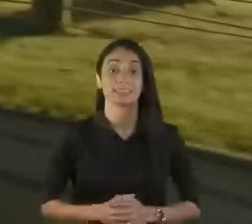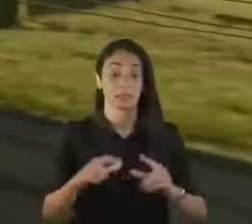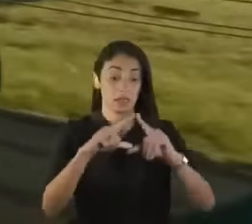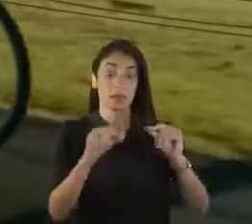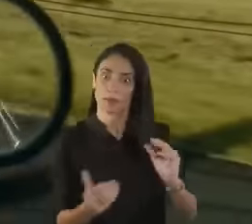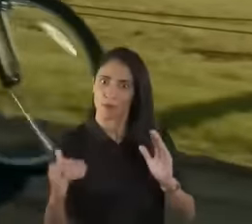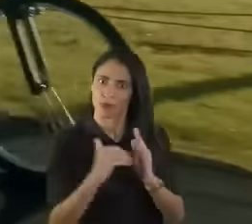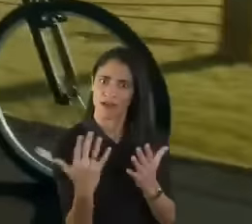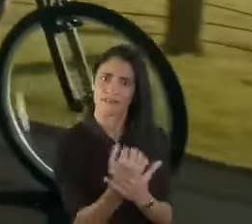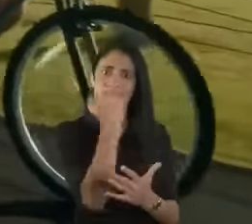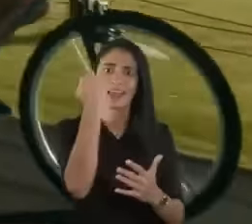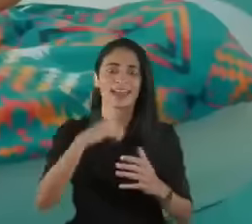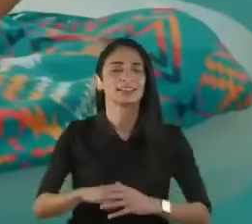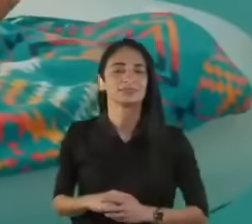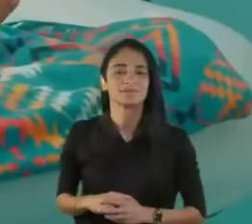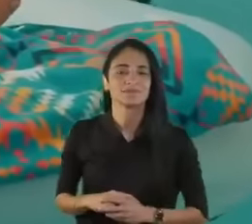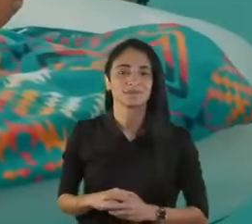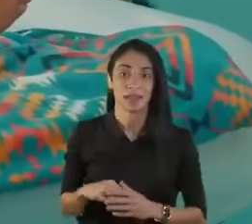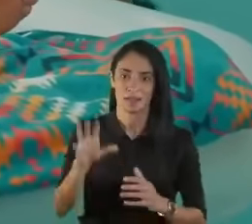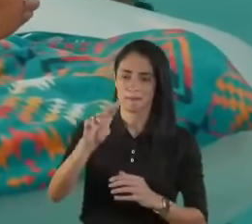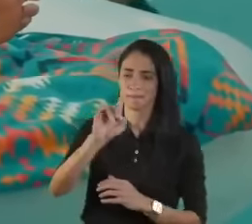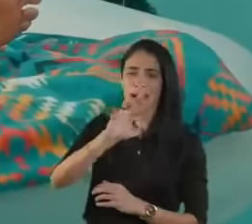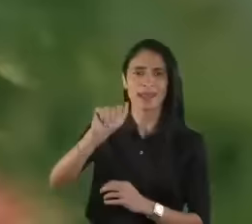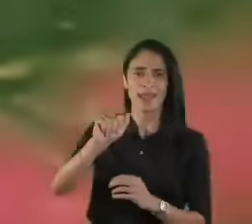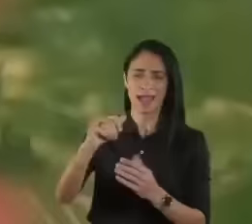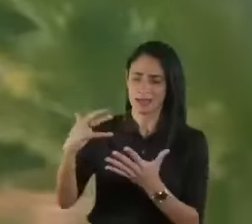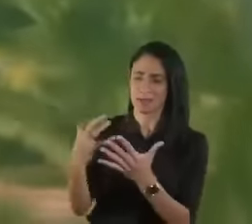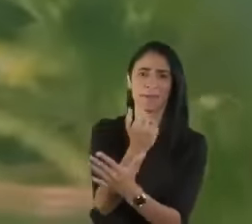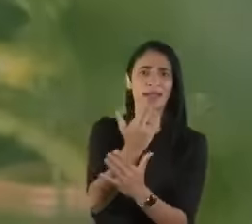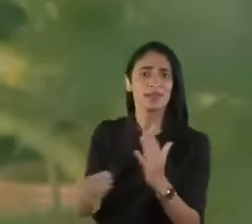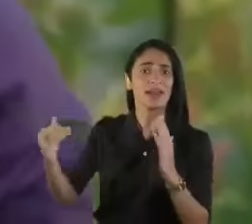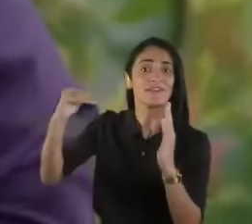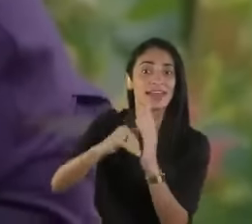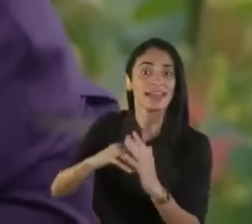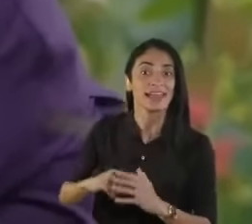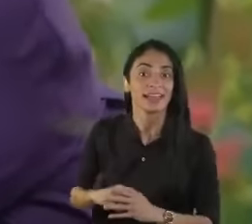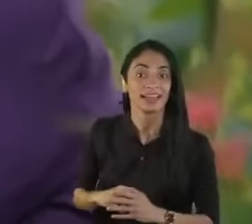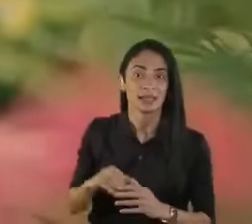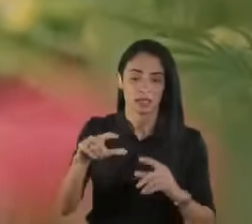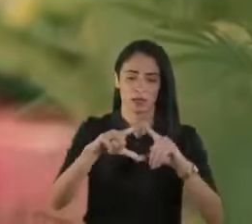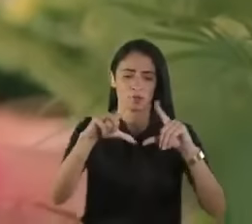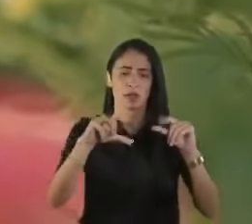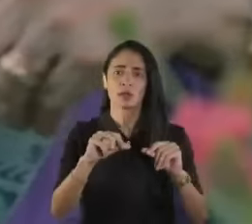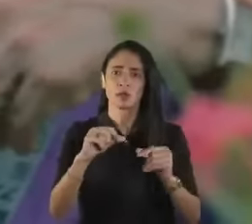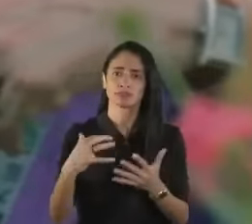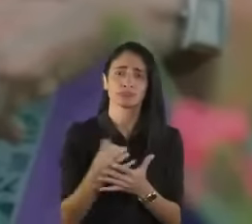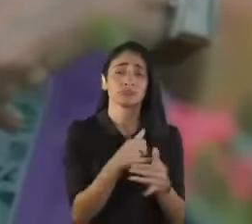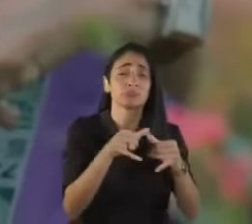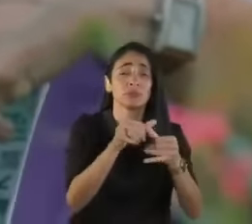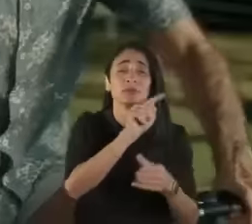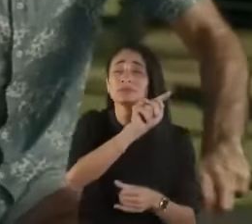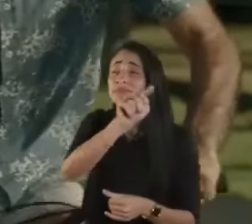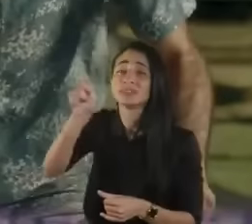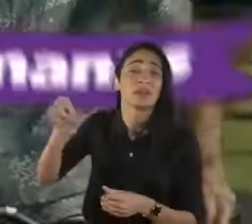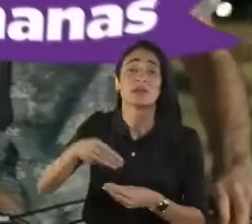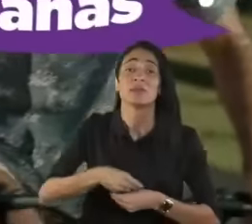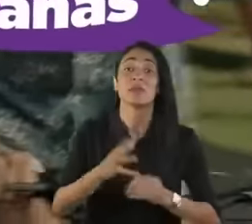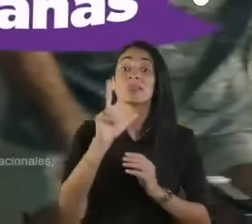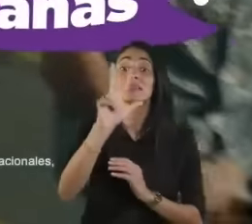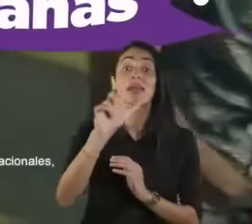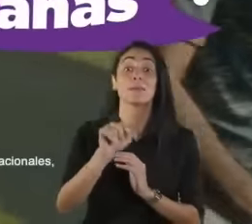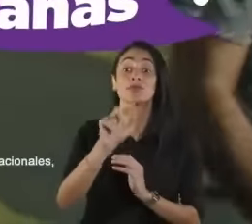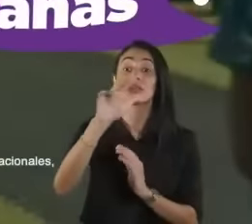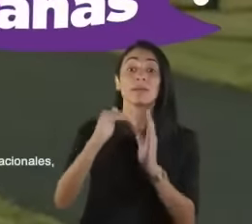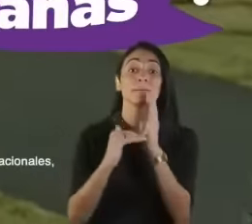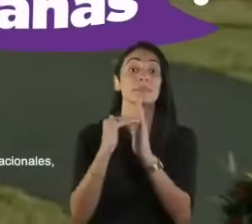Para que se peguen otra vez. Tu billetito para que te pegue. María, para que te pegues otra vez. Los billeteros están por todas